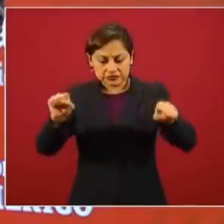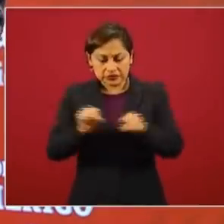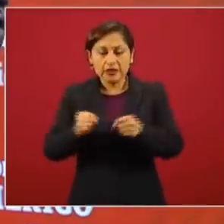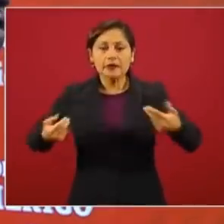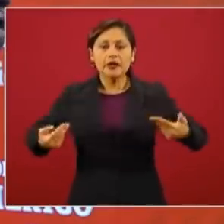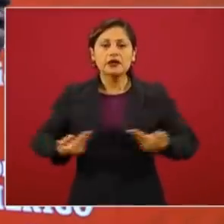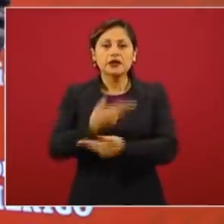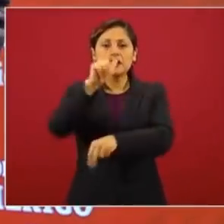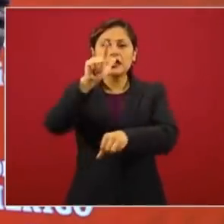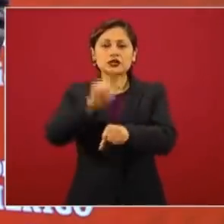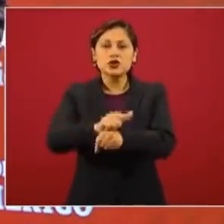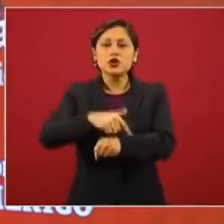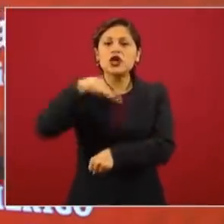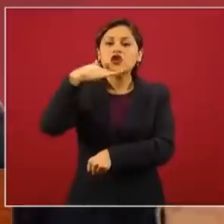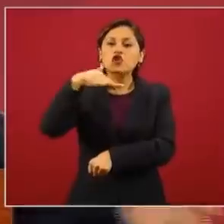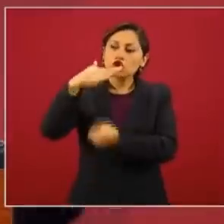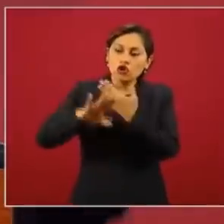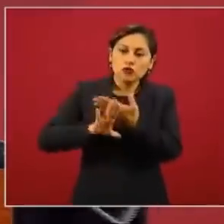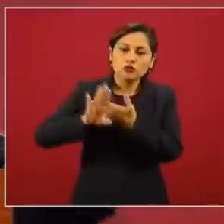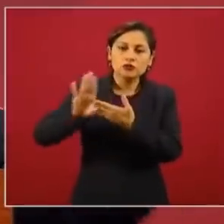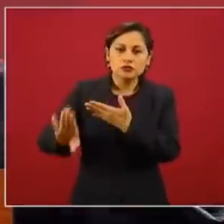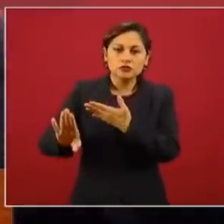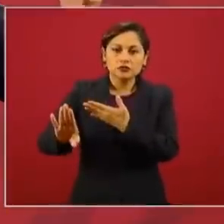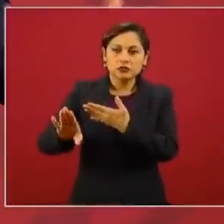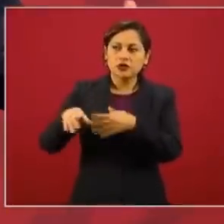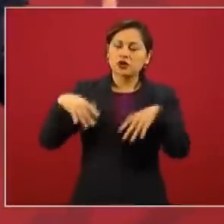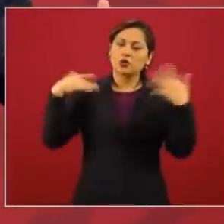¿Y saben? Empieza el debate